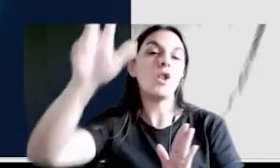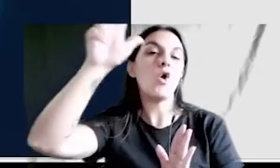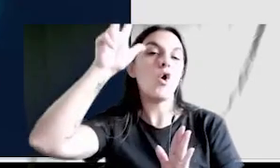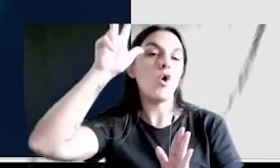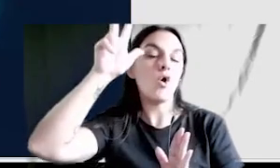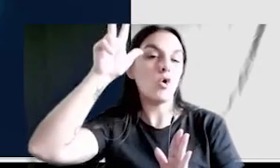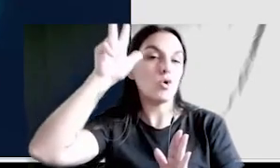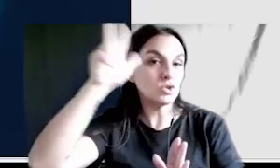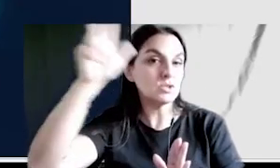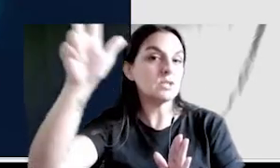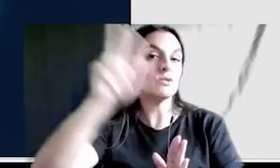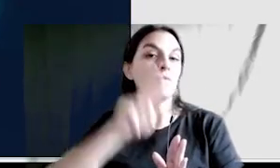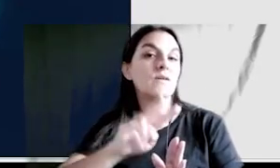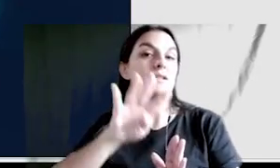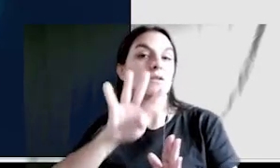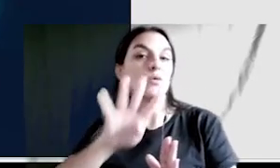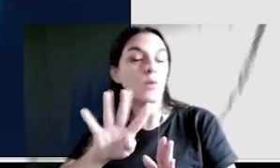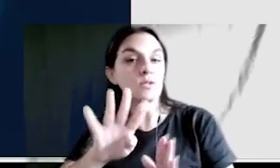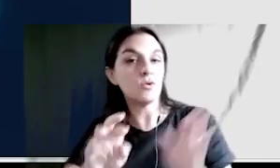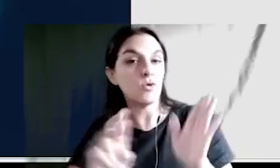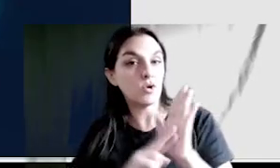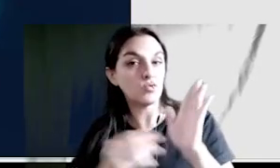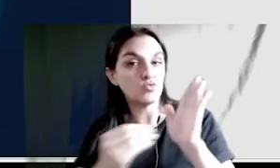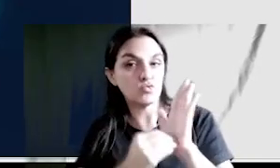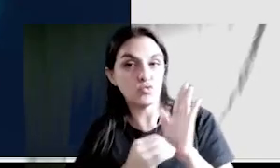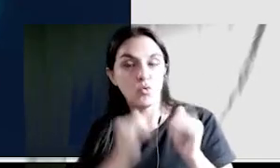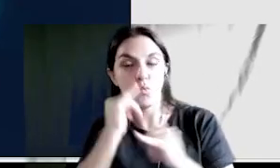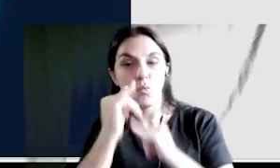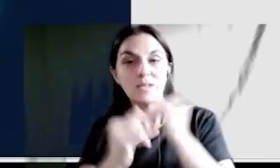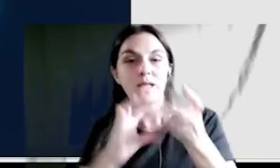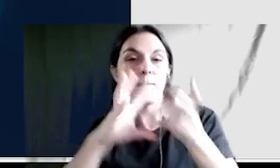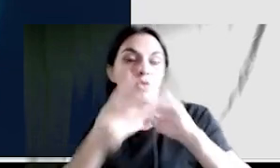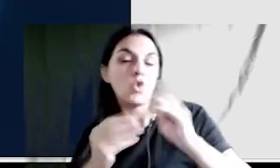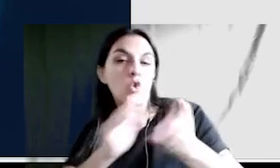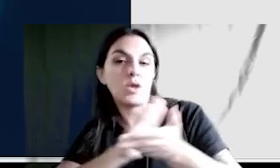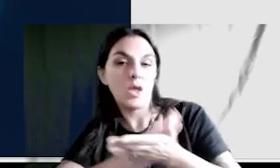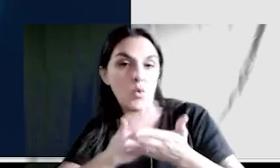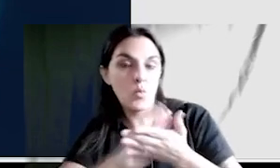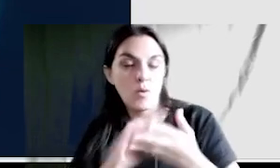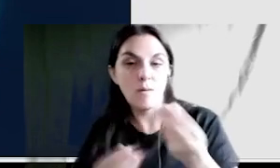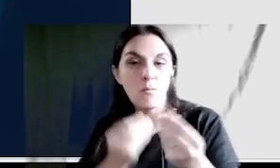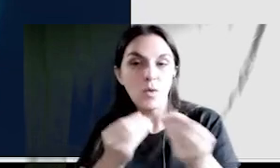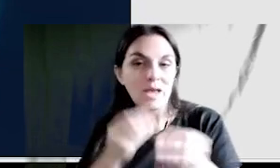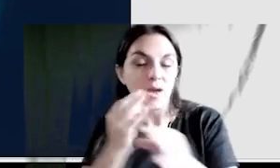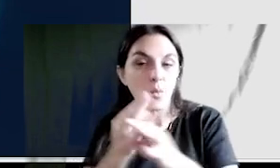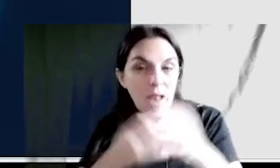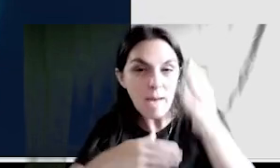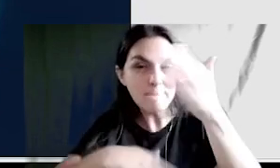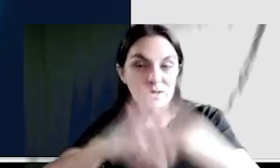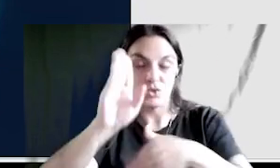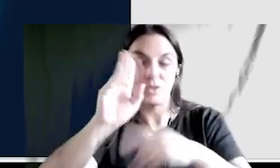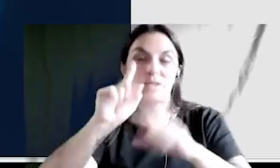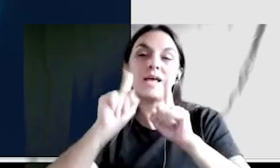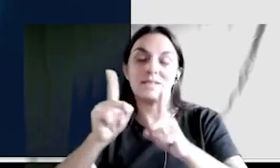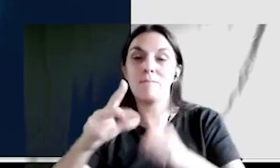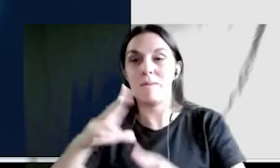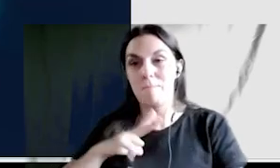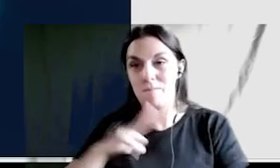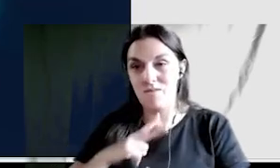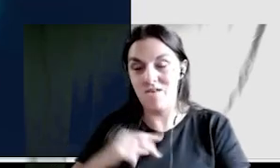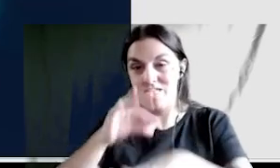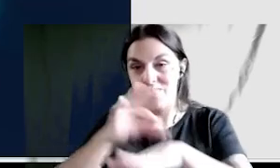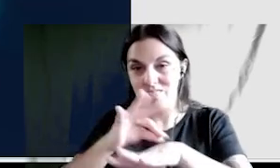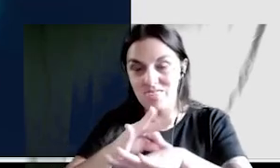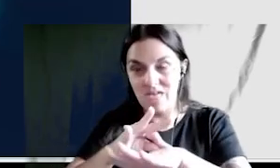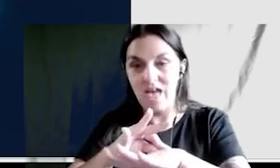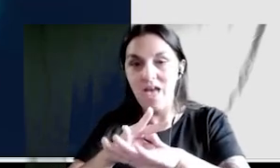5.824, que habla de una nueva metodología, porque la mayoría de los colegios, y también las prepagas, tienen